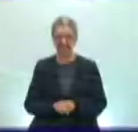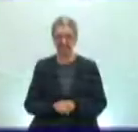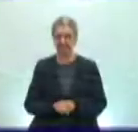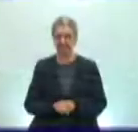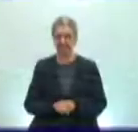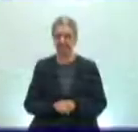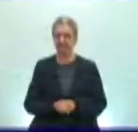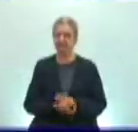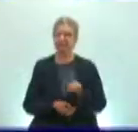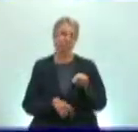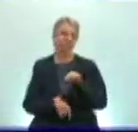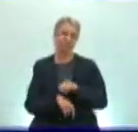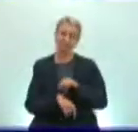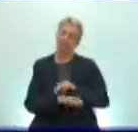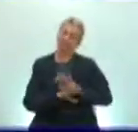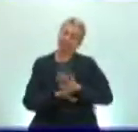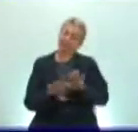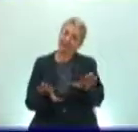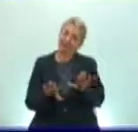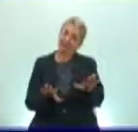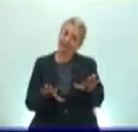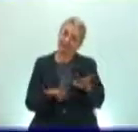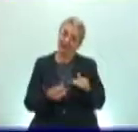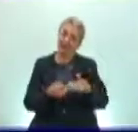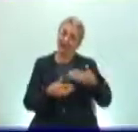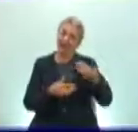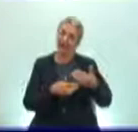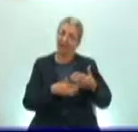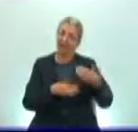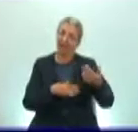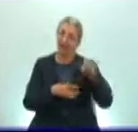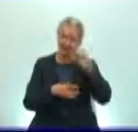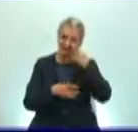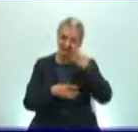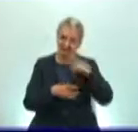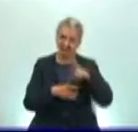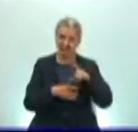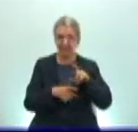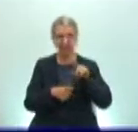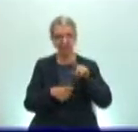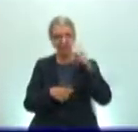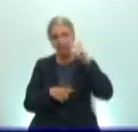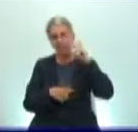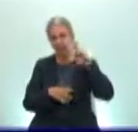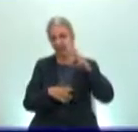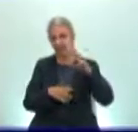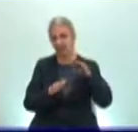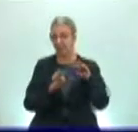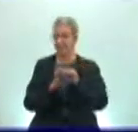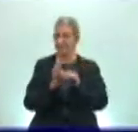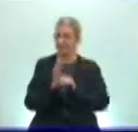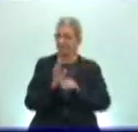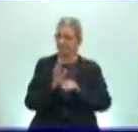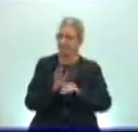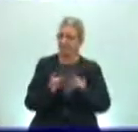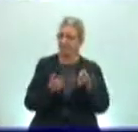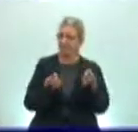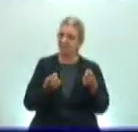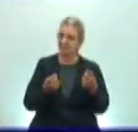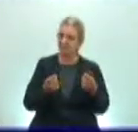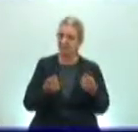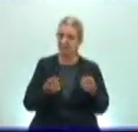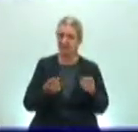No nos queda tiempo para más. Antes de terminar, recordarle que tenemos que tomar todas las medidas necesarias para poder